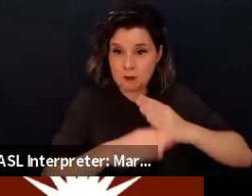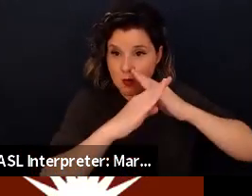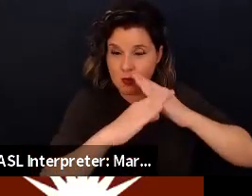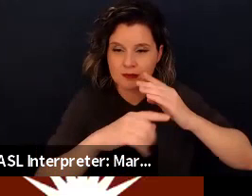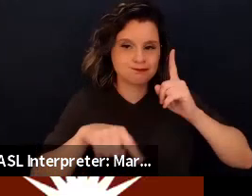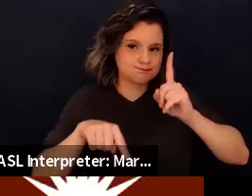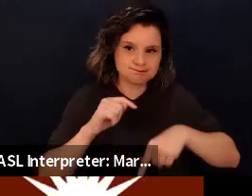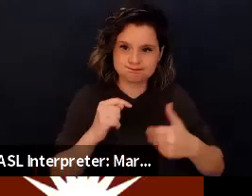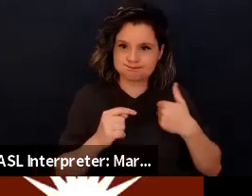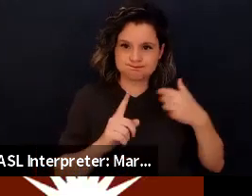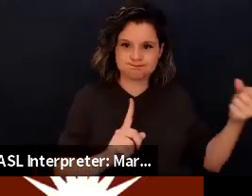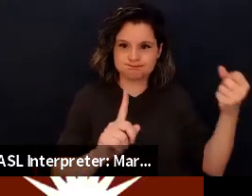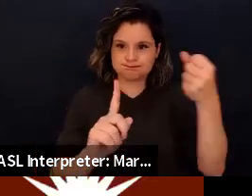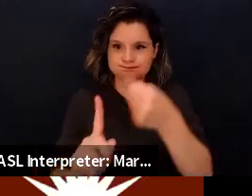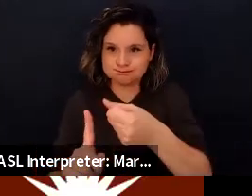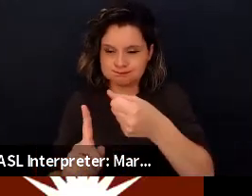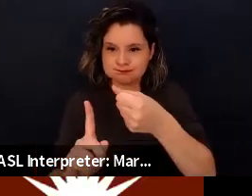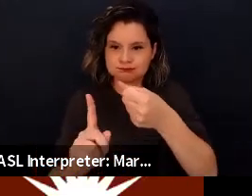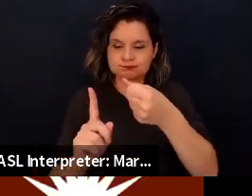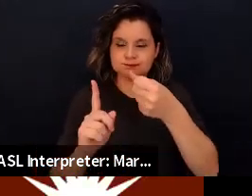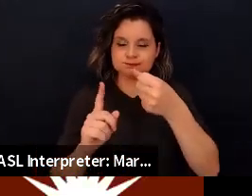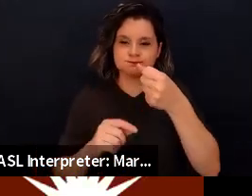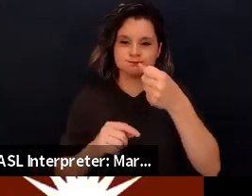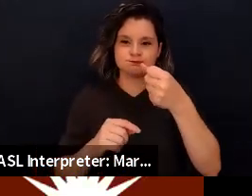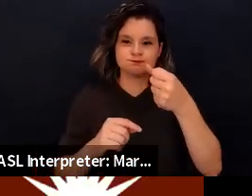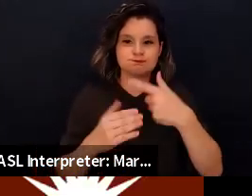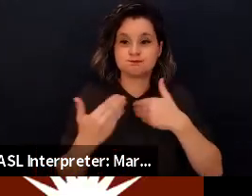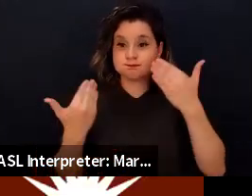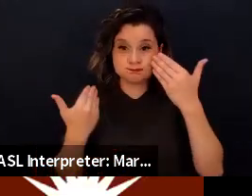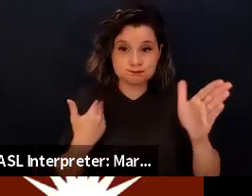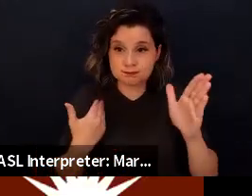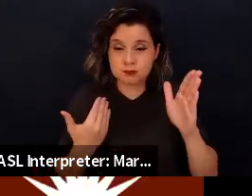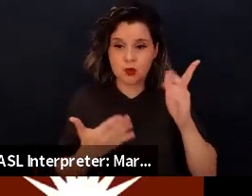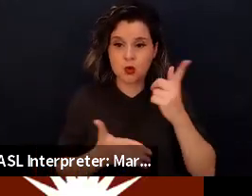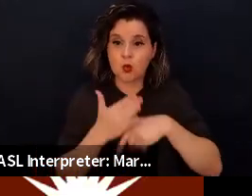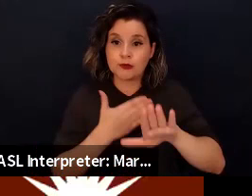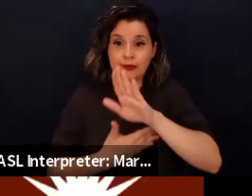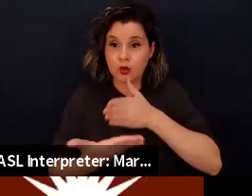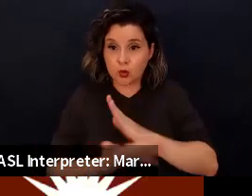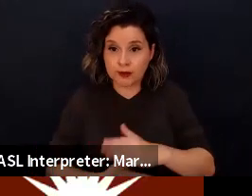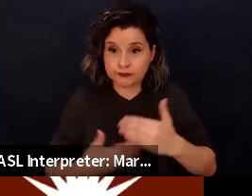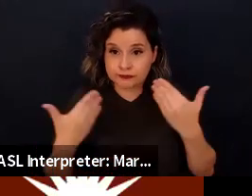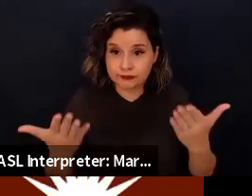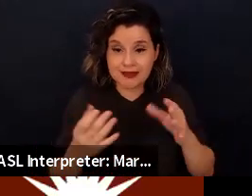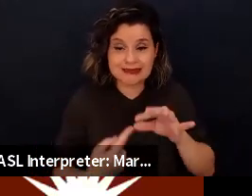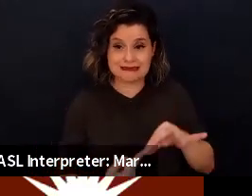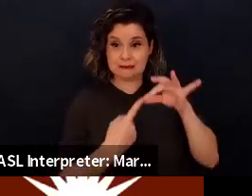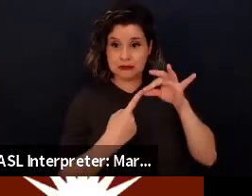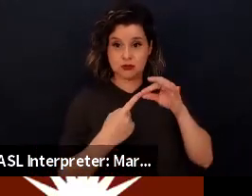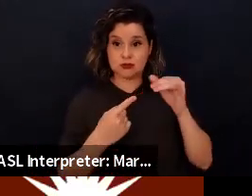pueden tener aún acceso no pueden saber cuáles son sus derechos, especialmente si no